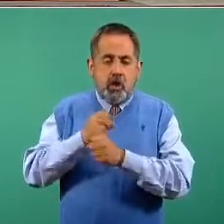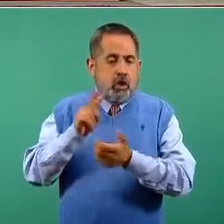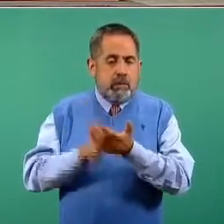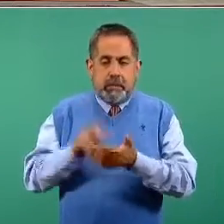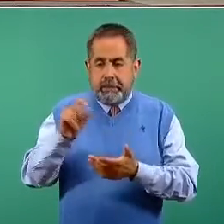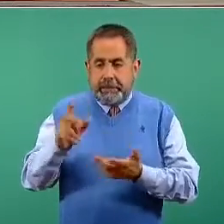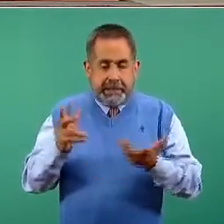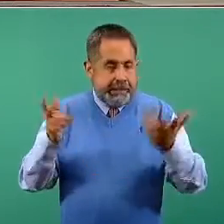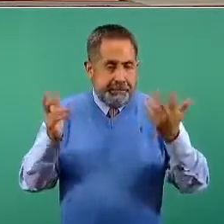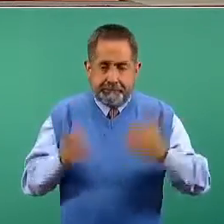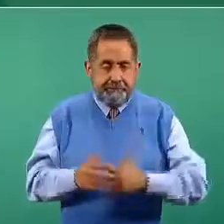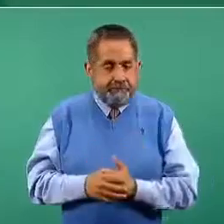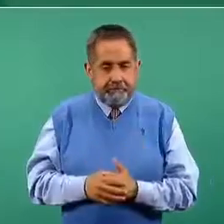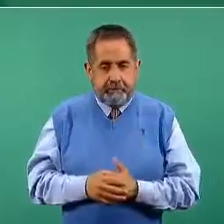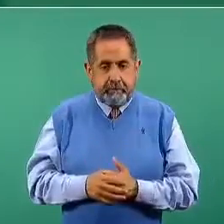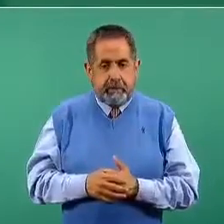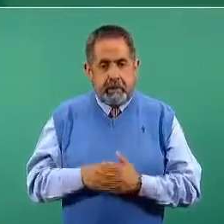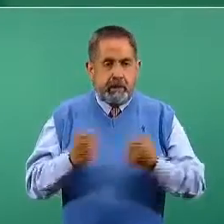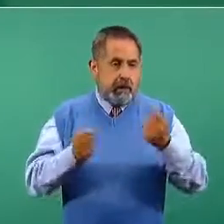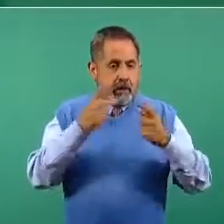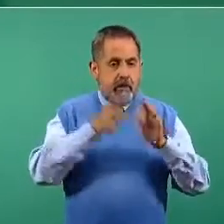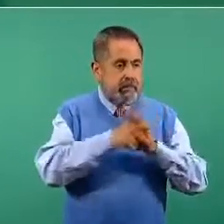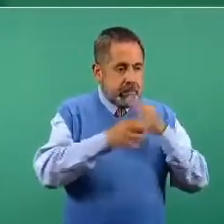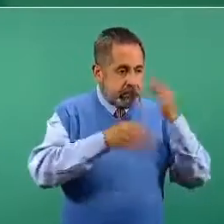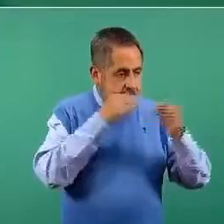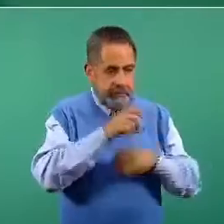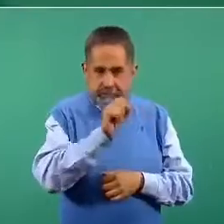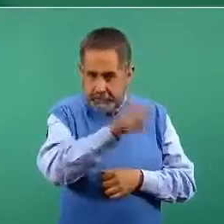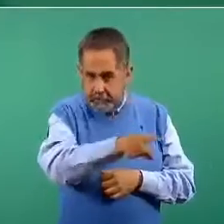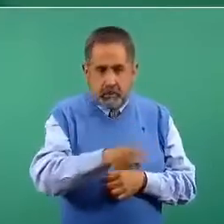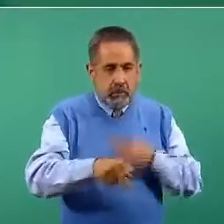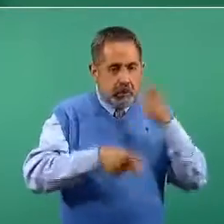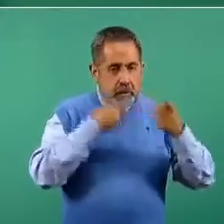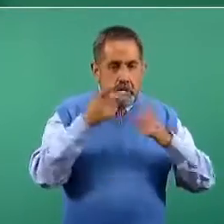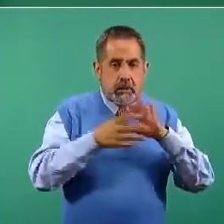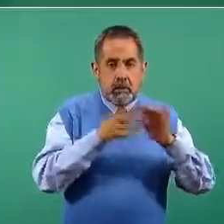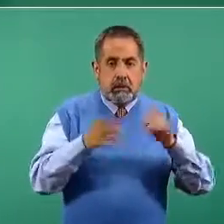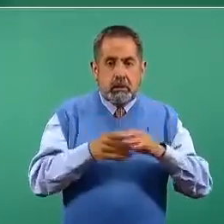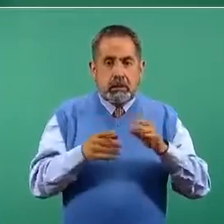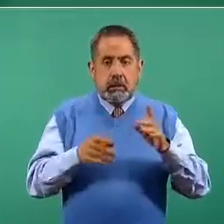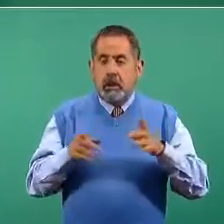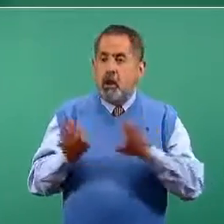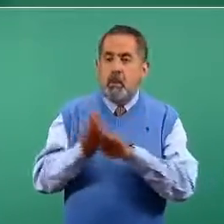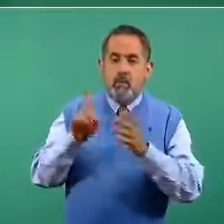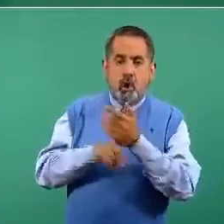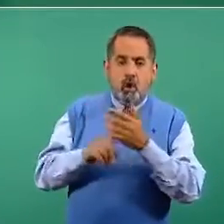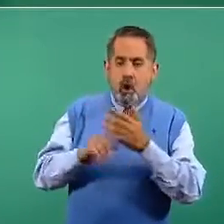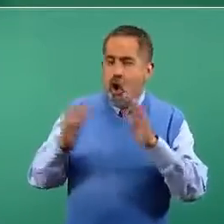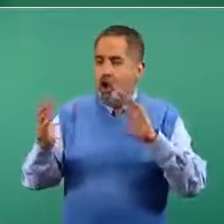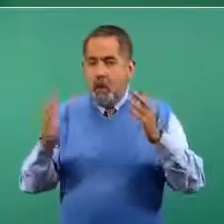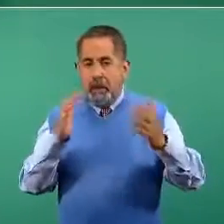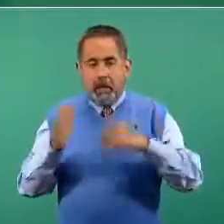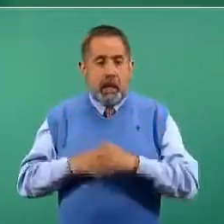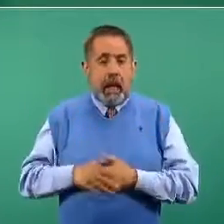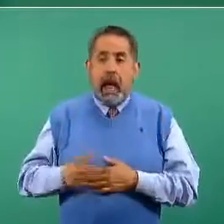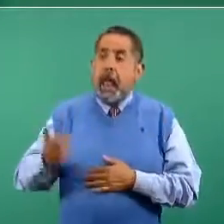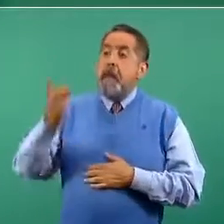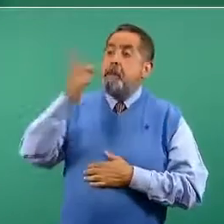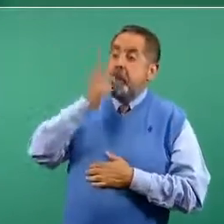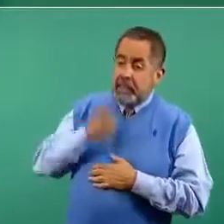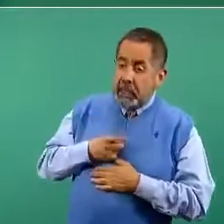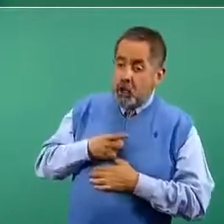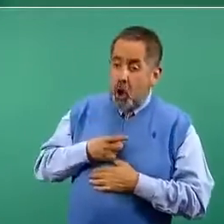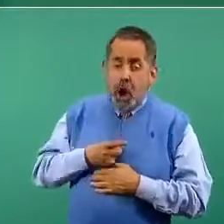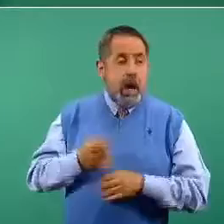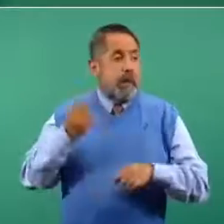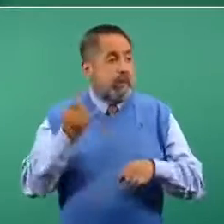2020 fue motivo, entre otros diarios el suyo, de estimular una suerte de contraste, es decir, nos dijeron que iba a haber